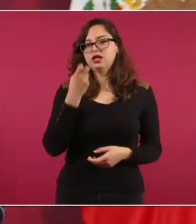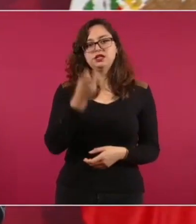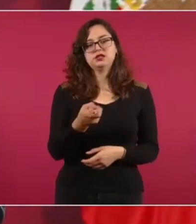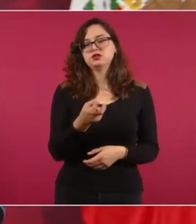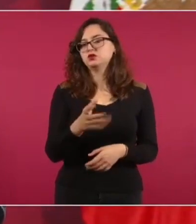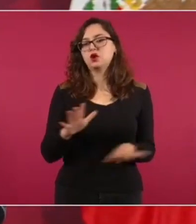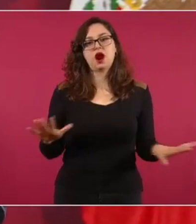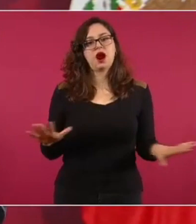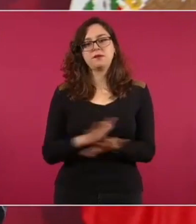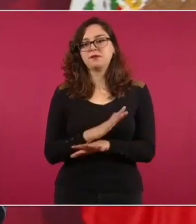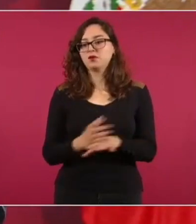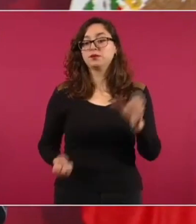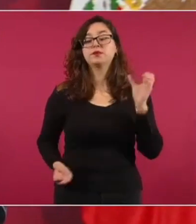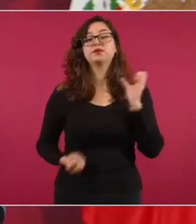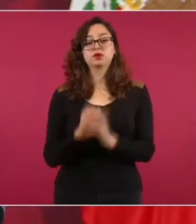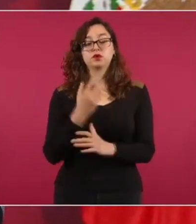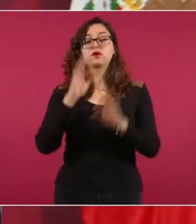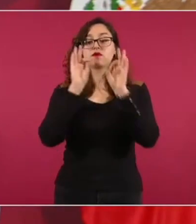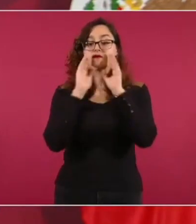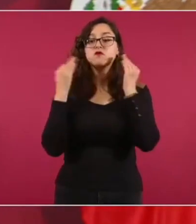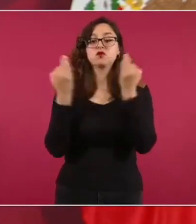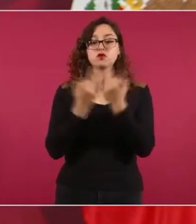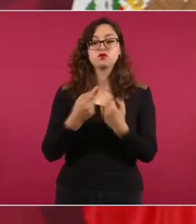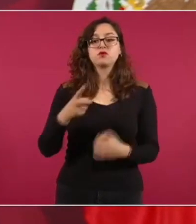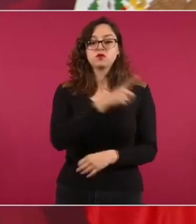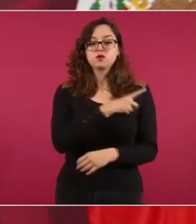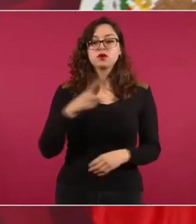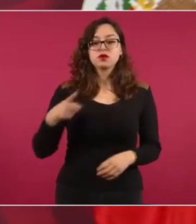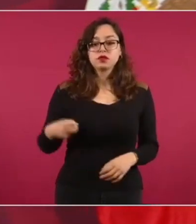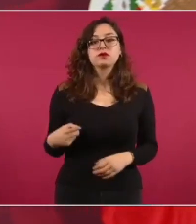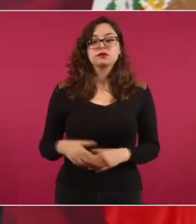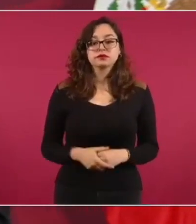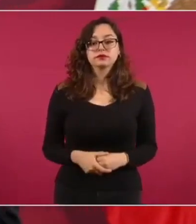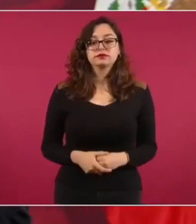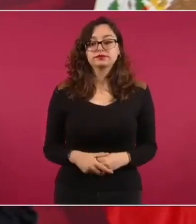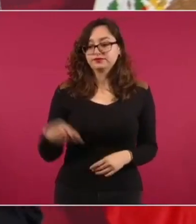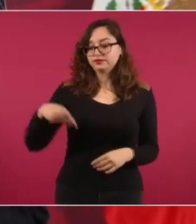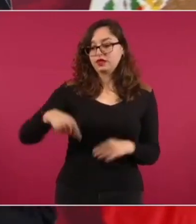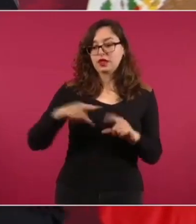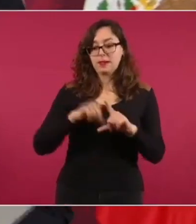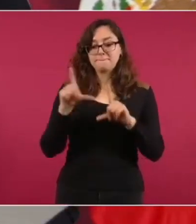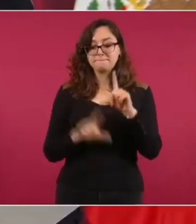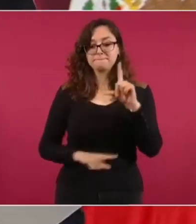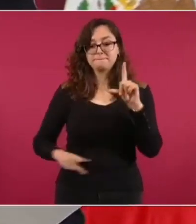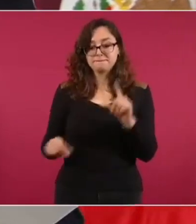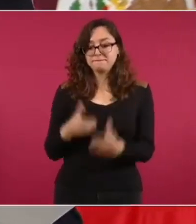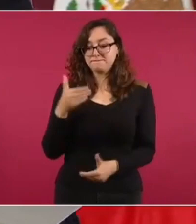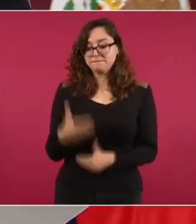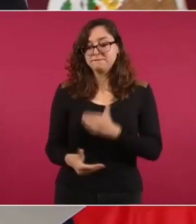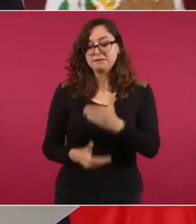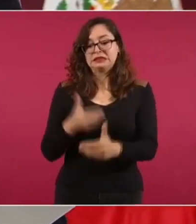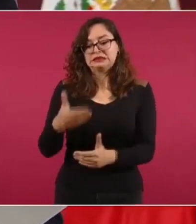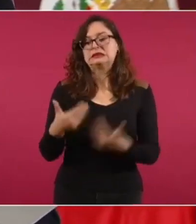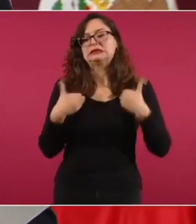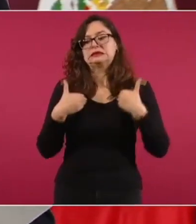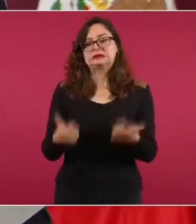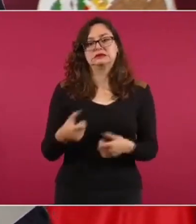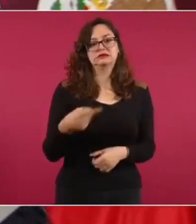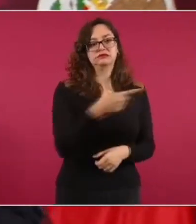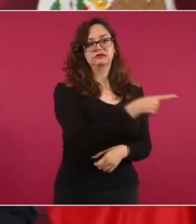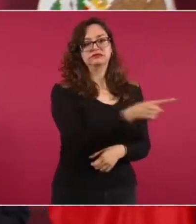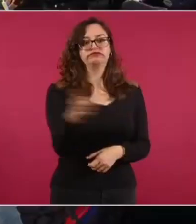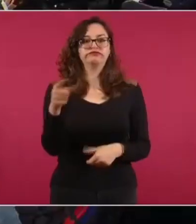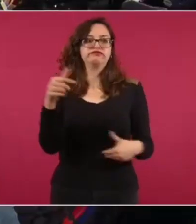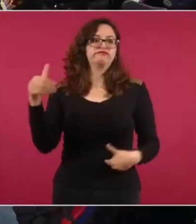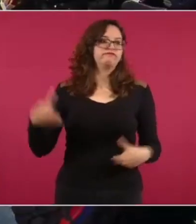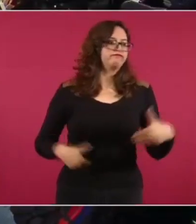cambien, y aquí en nuestro país hemos avanzado. Por eso es el enojo también, porque